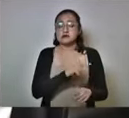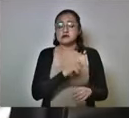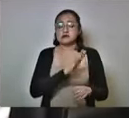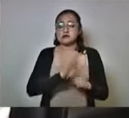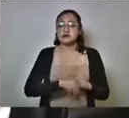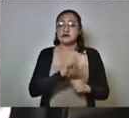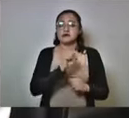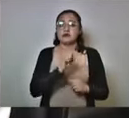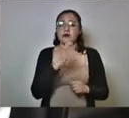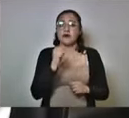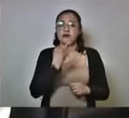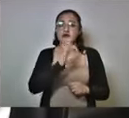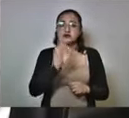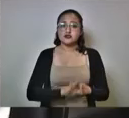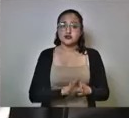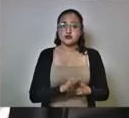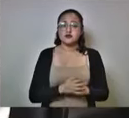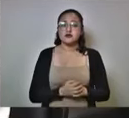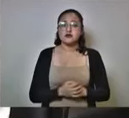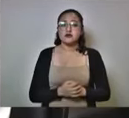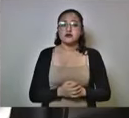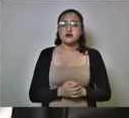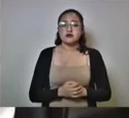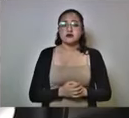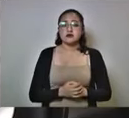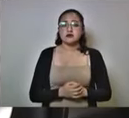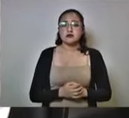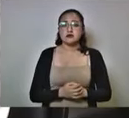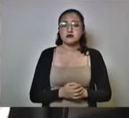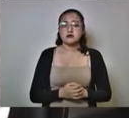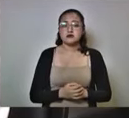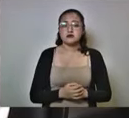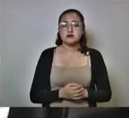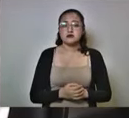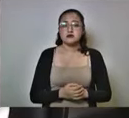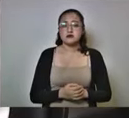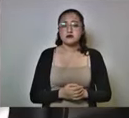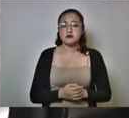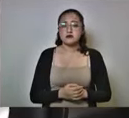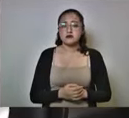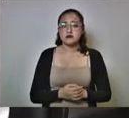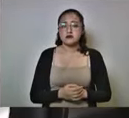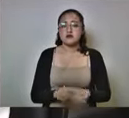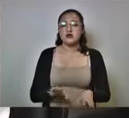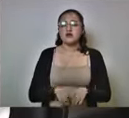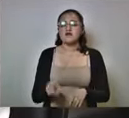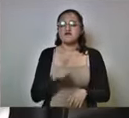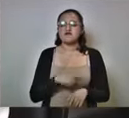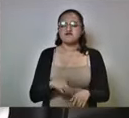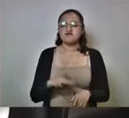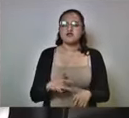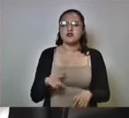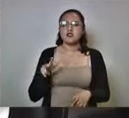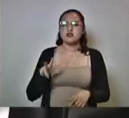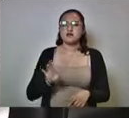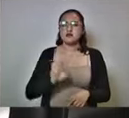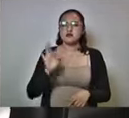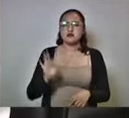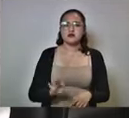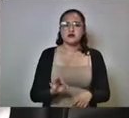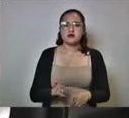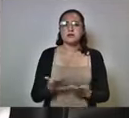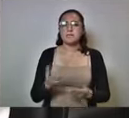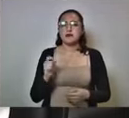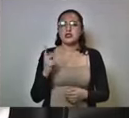el 69% de los casos. Hablamos de las comorbilidades, de las cuales el 18%, o sea,